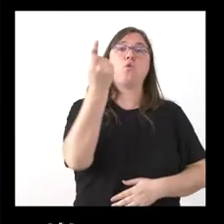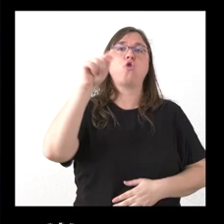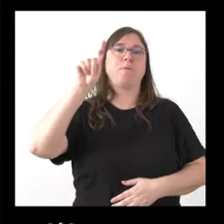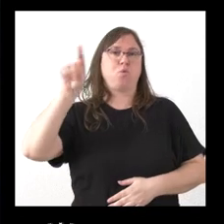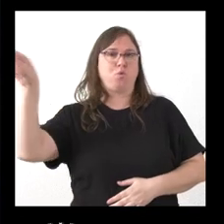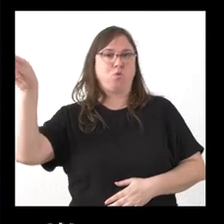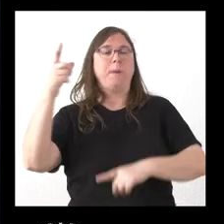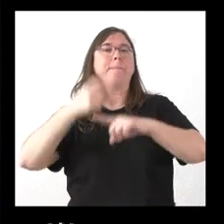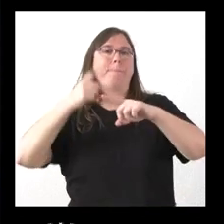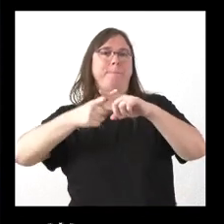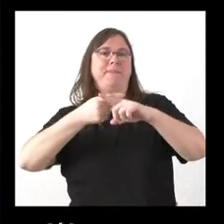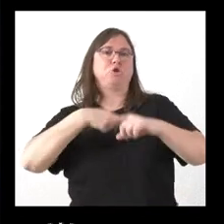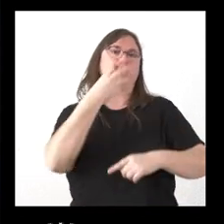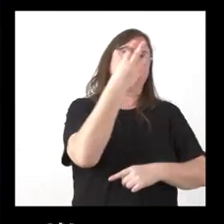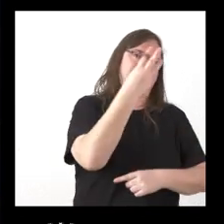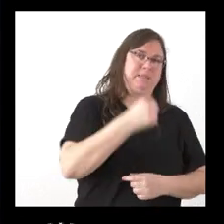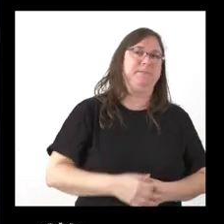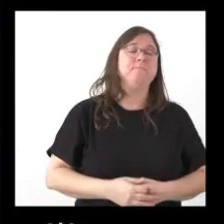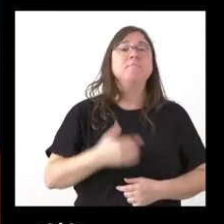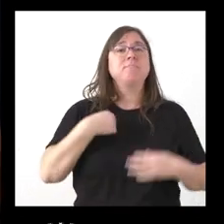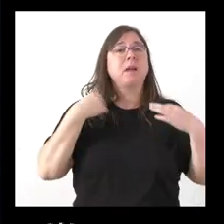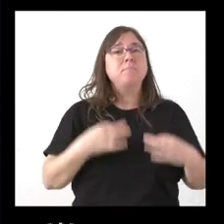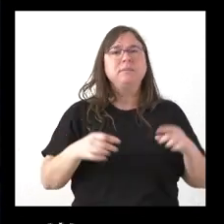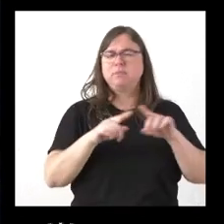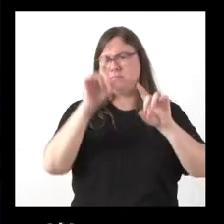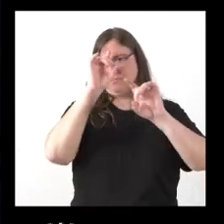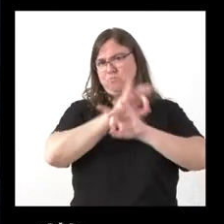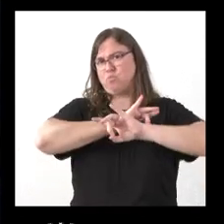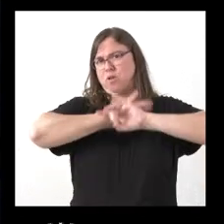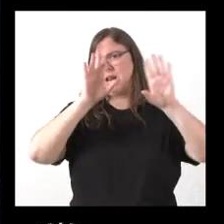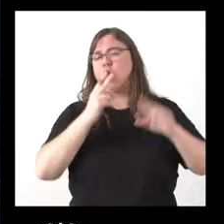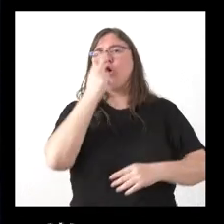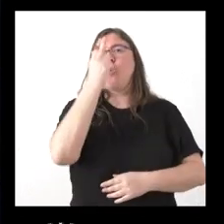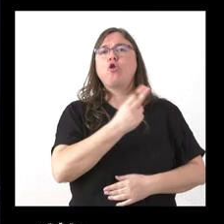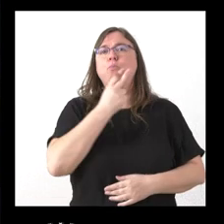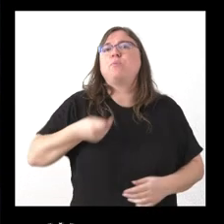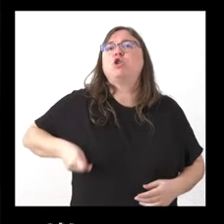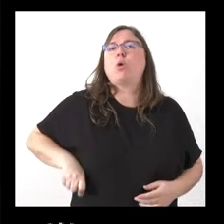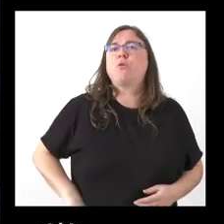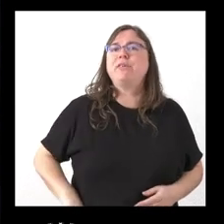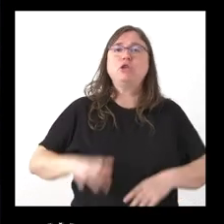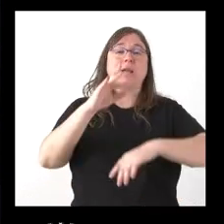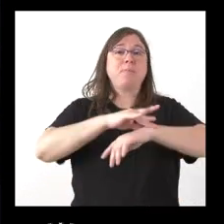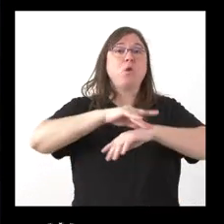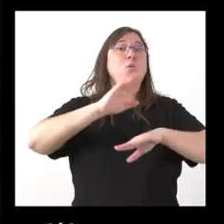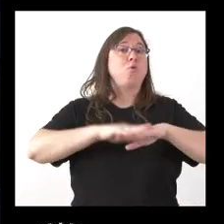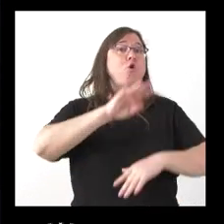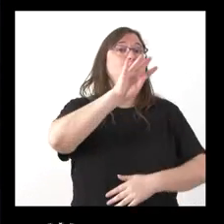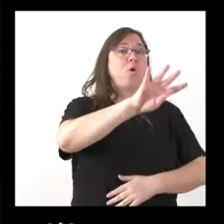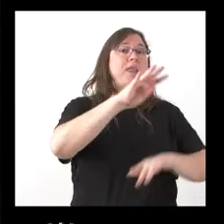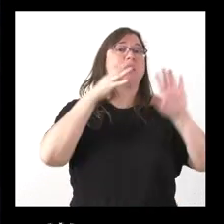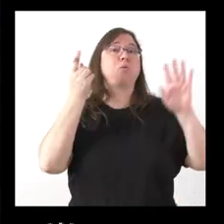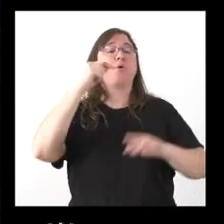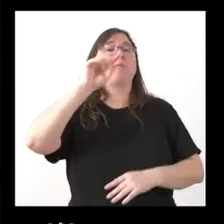de la media nacional Así mismo tenemos un claro compromiso con Los profesionales sanitarios porque el 49,5%